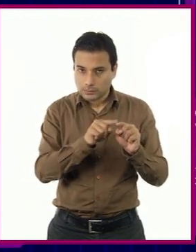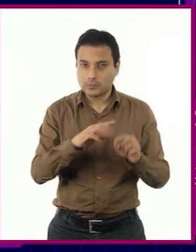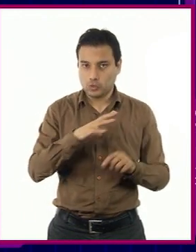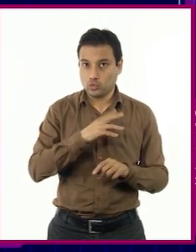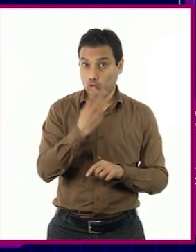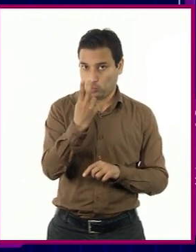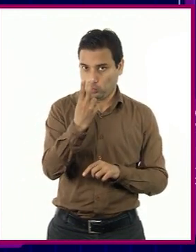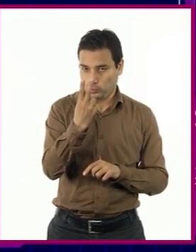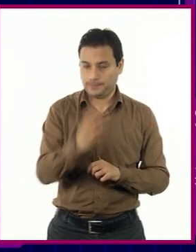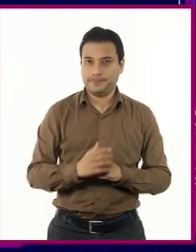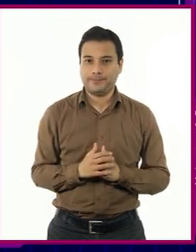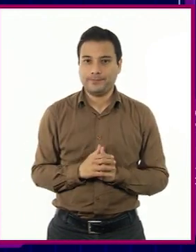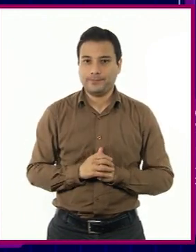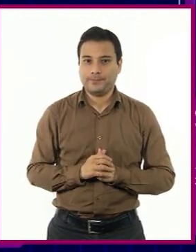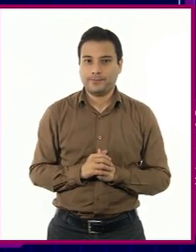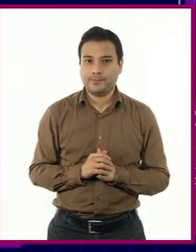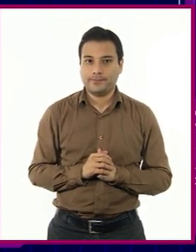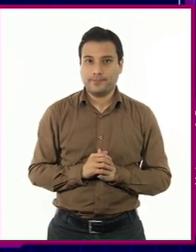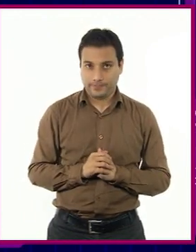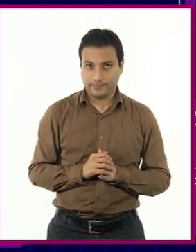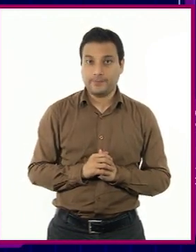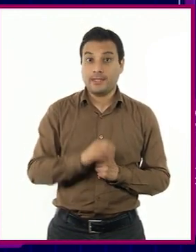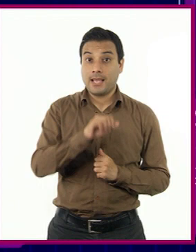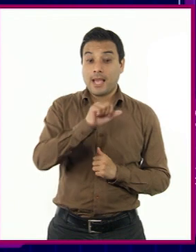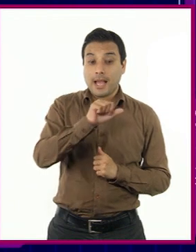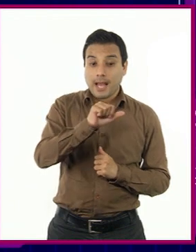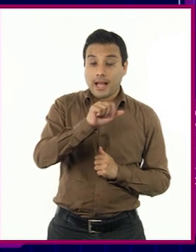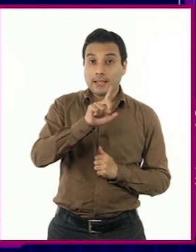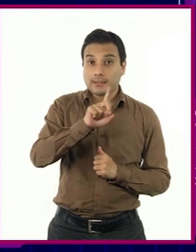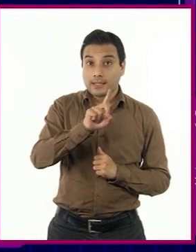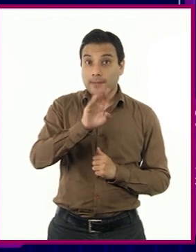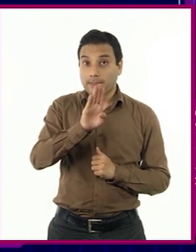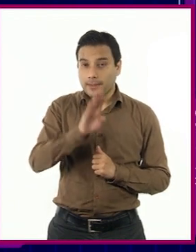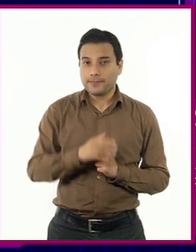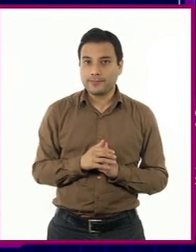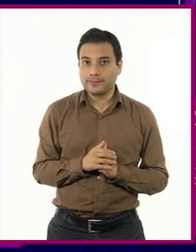paralelogramo en dos triángulos, ADB y